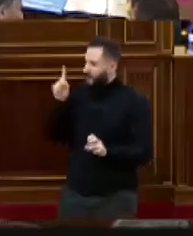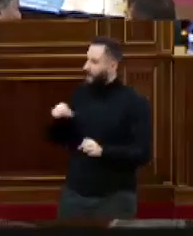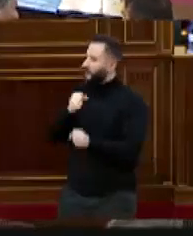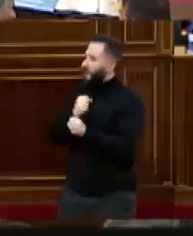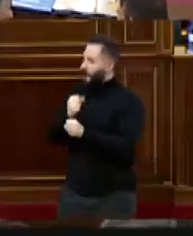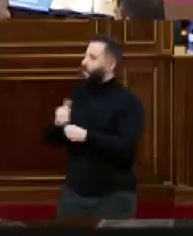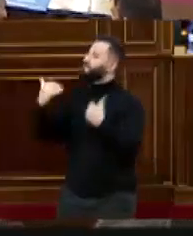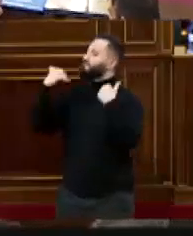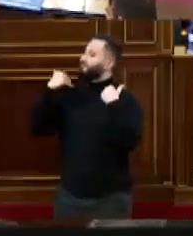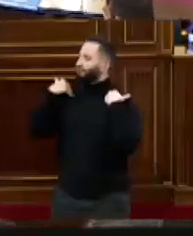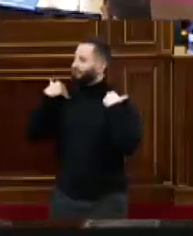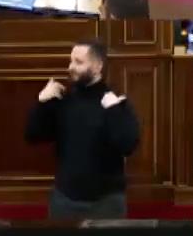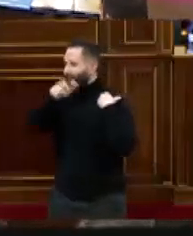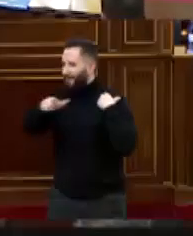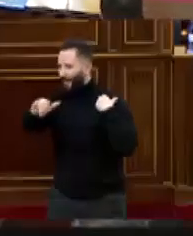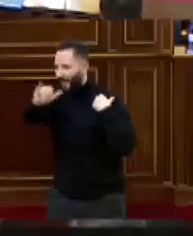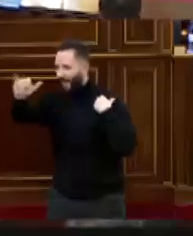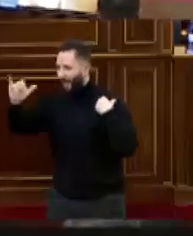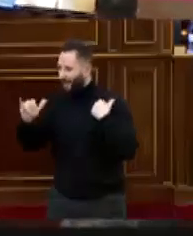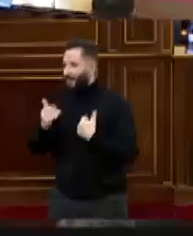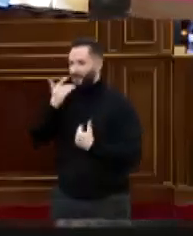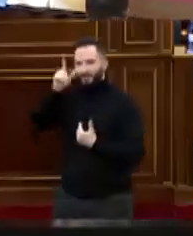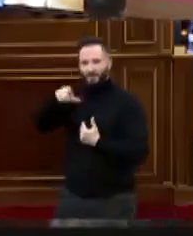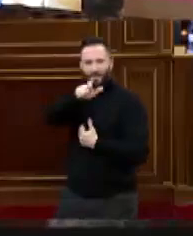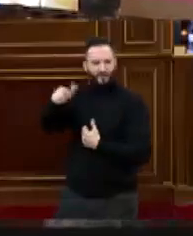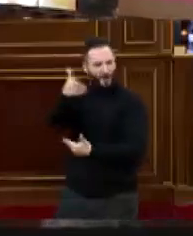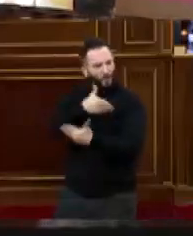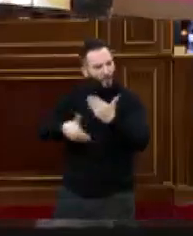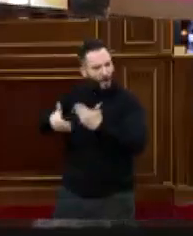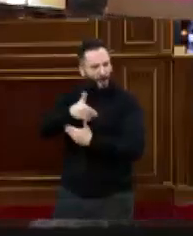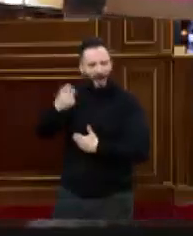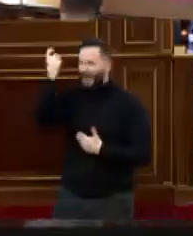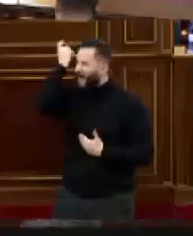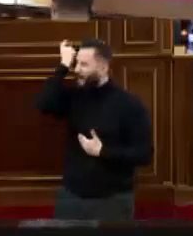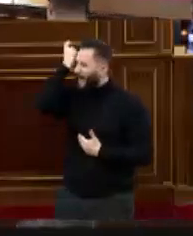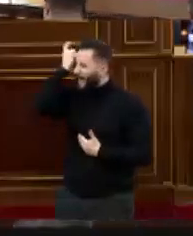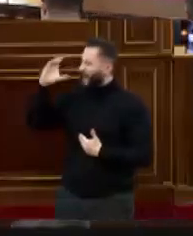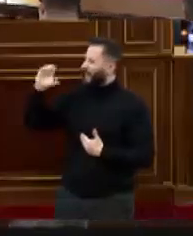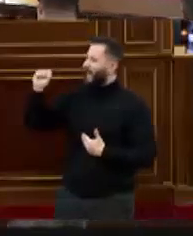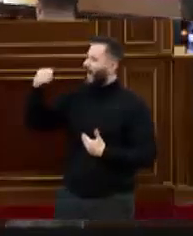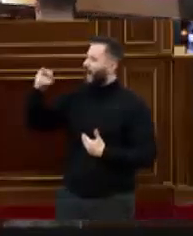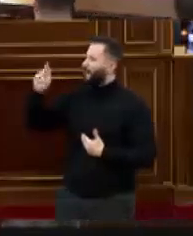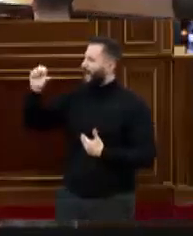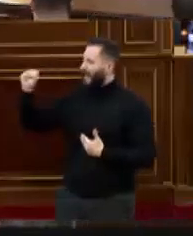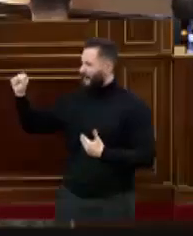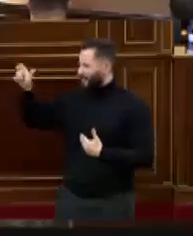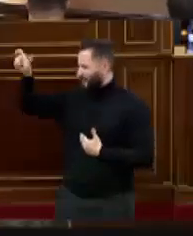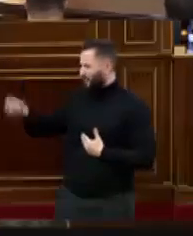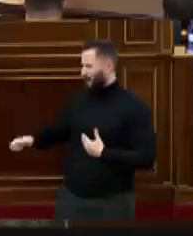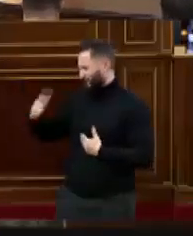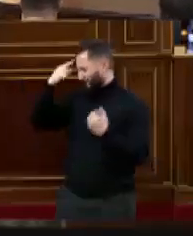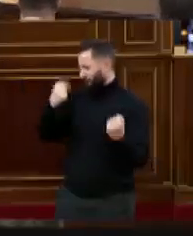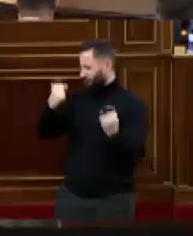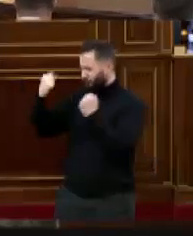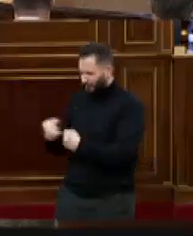personas como Rafael de Lorenzo y a Miguel Ángel cabra de luna que han colaborado de una manera importantísima no en en los momentos de